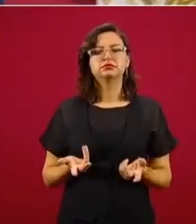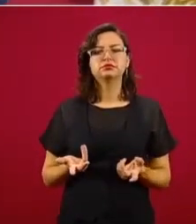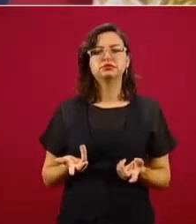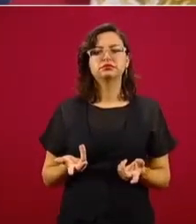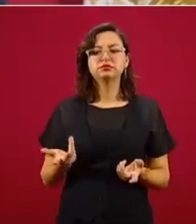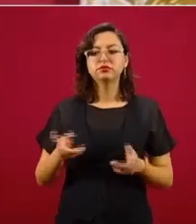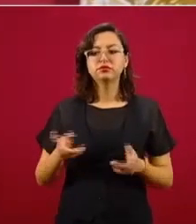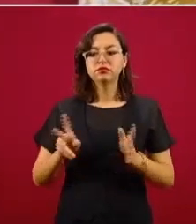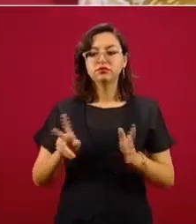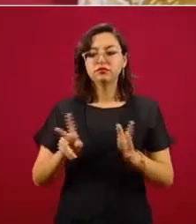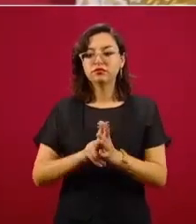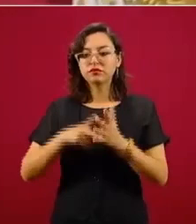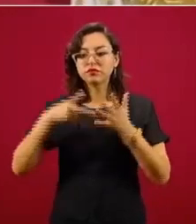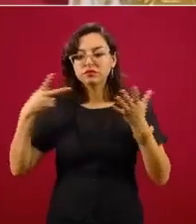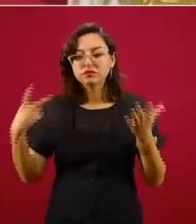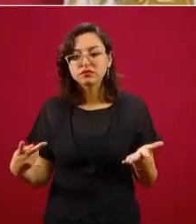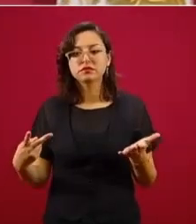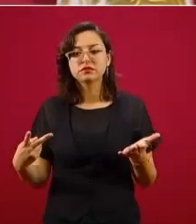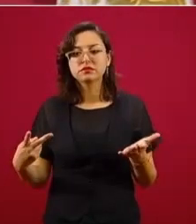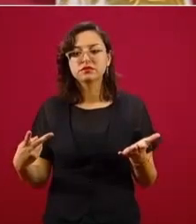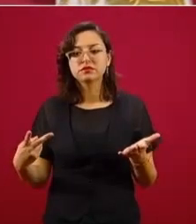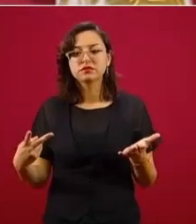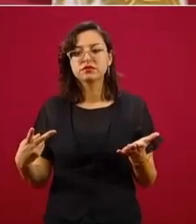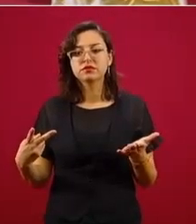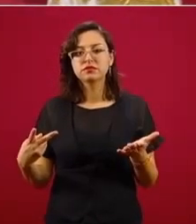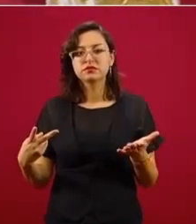en los periódicos